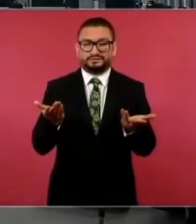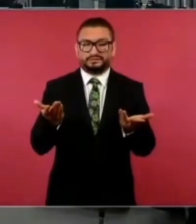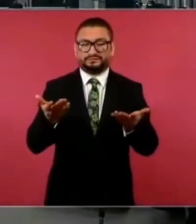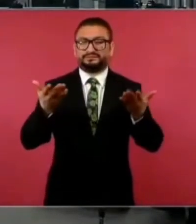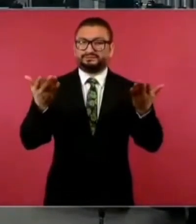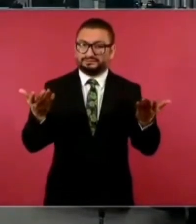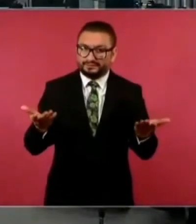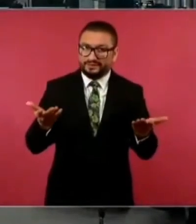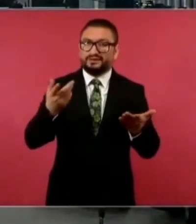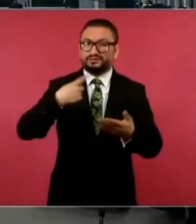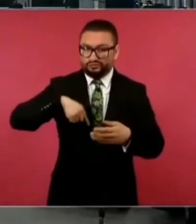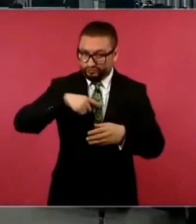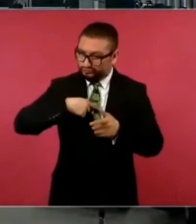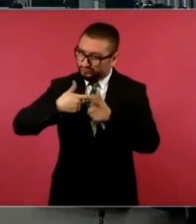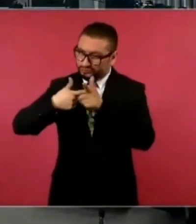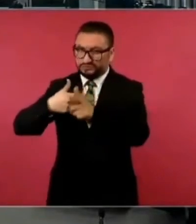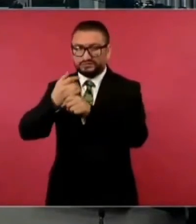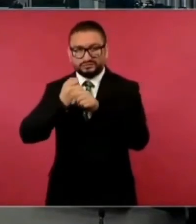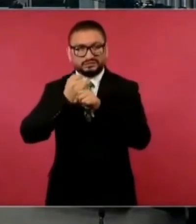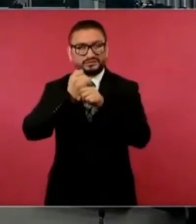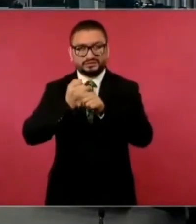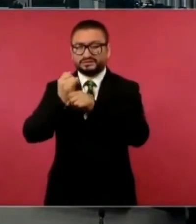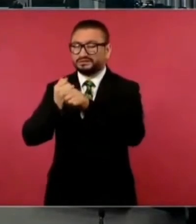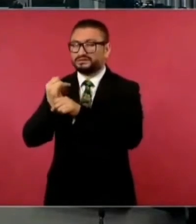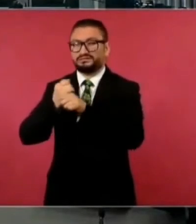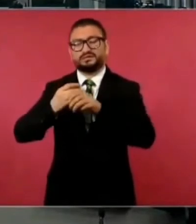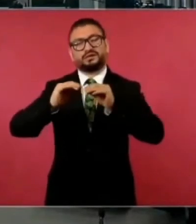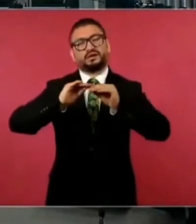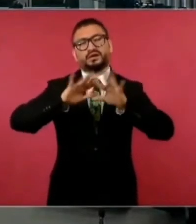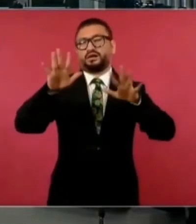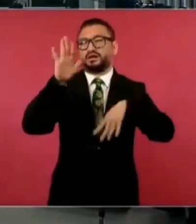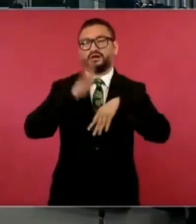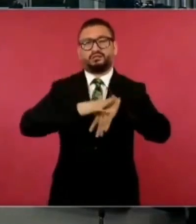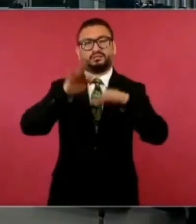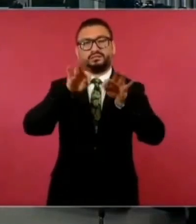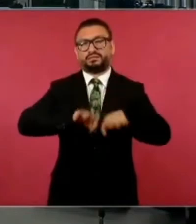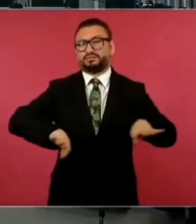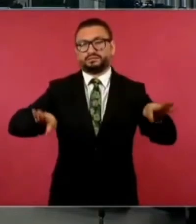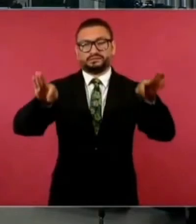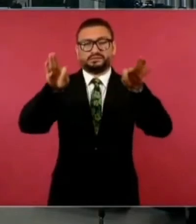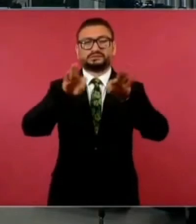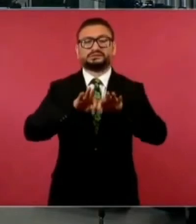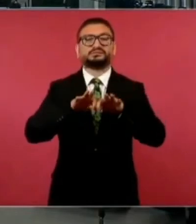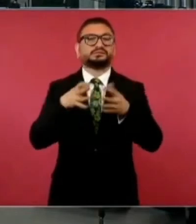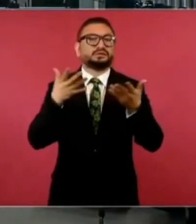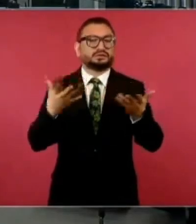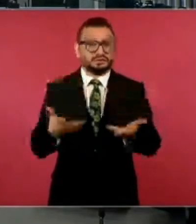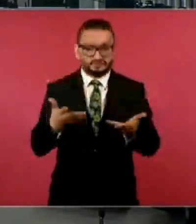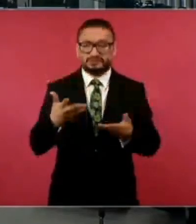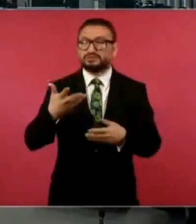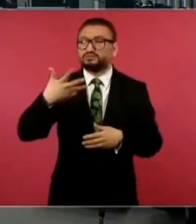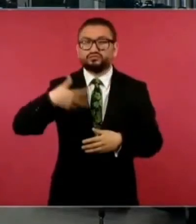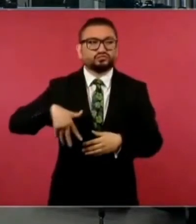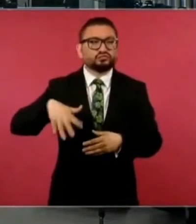estamos haciendo la investigación. Claro, lo más importante de todo es encontrar